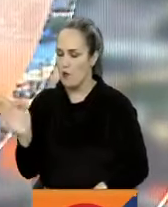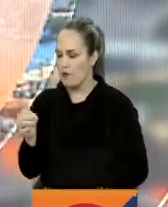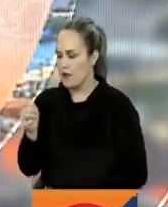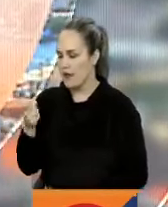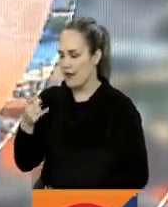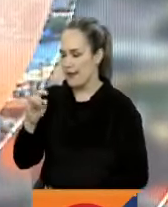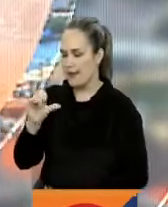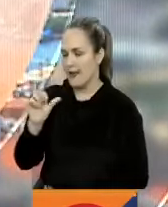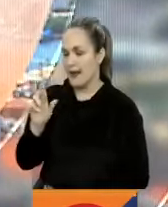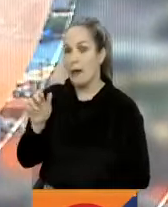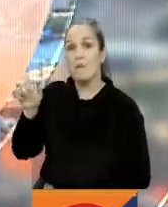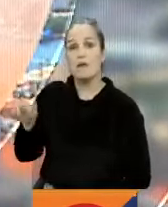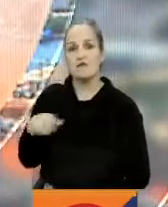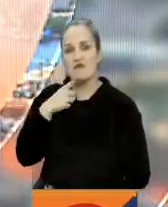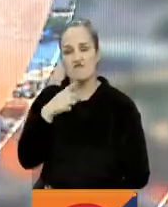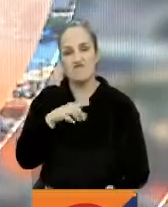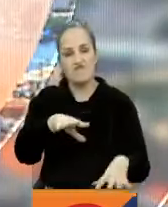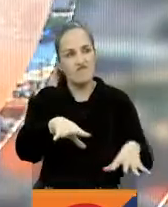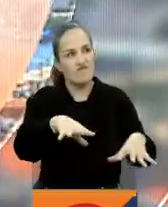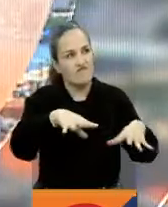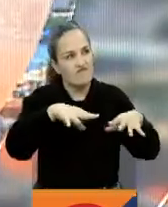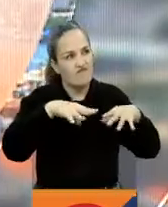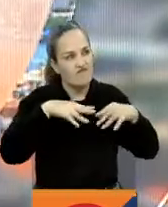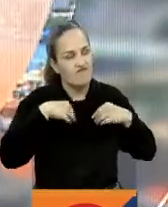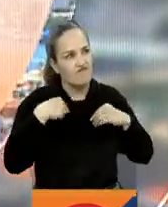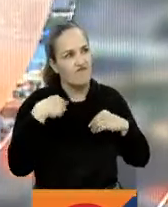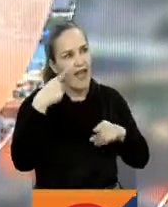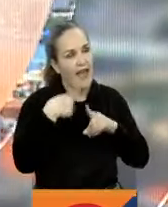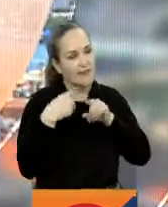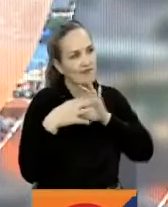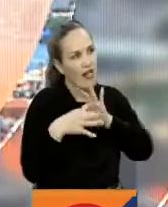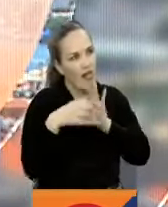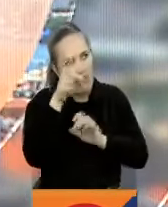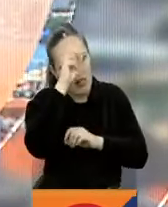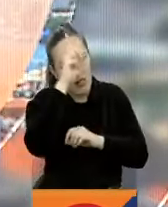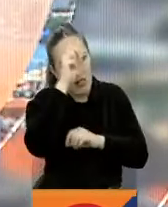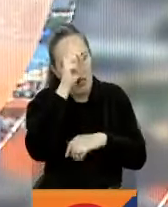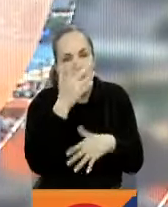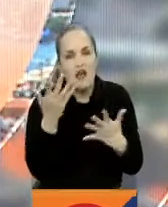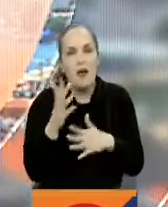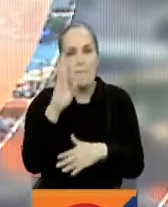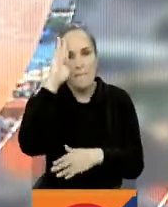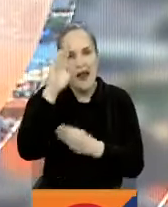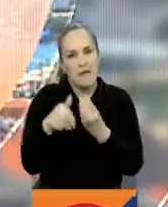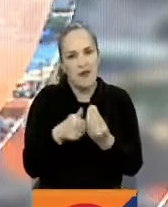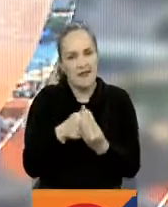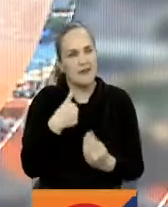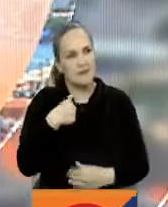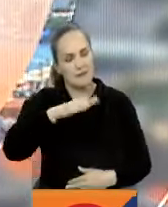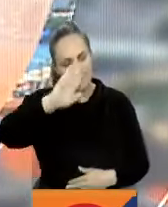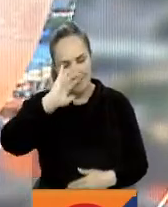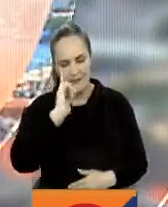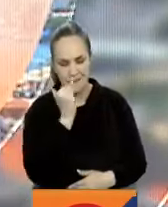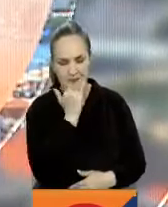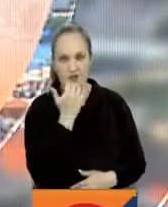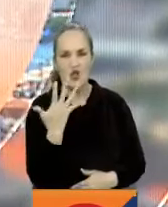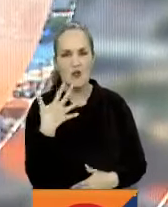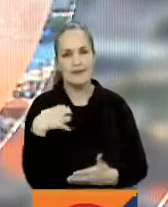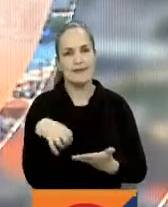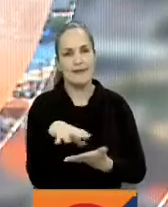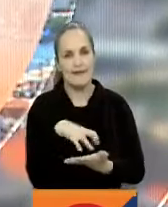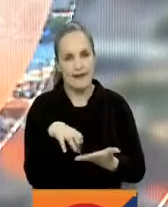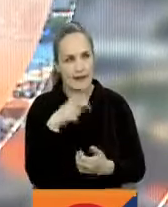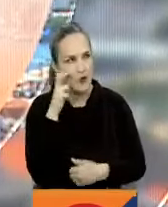Justicia por sus comprobados vínculos con grupos paramilitares en el departamento de Santander aceptó también haberse beneficiado en otros